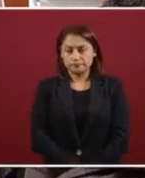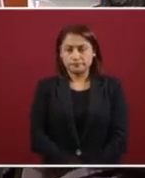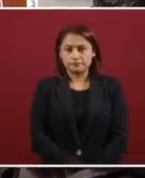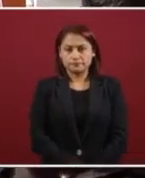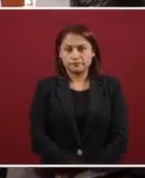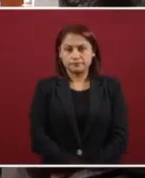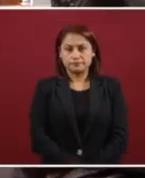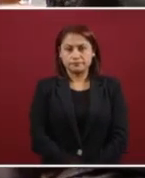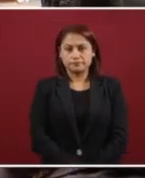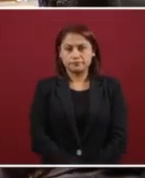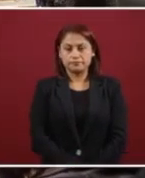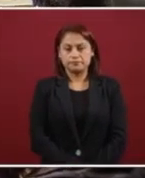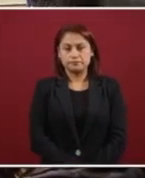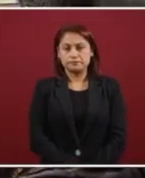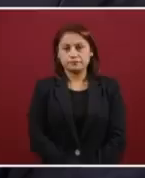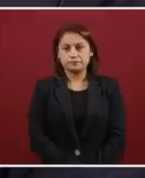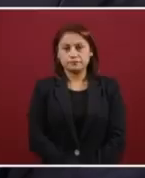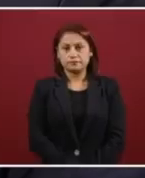que